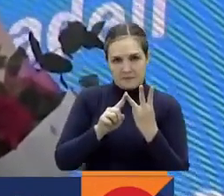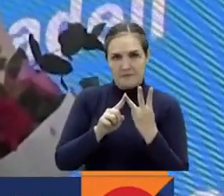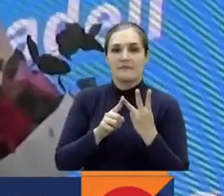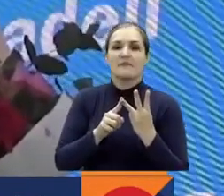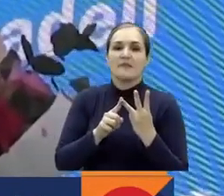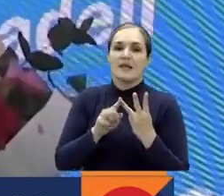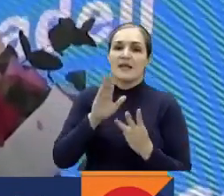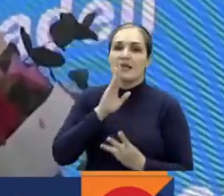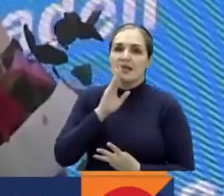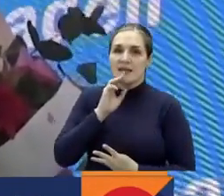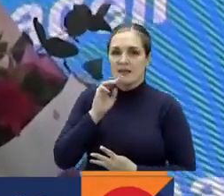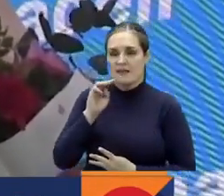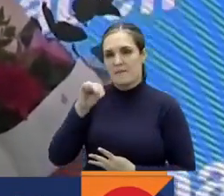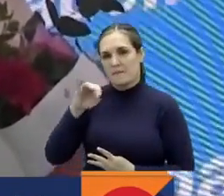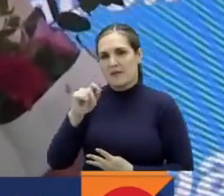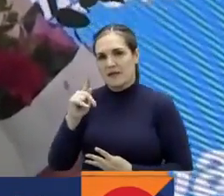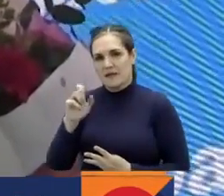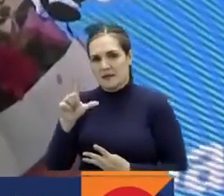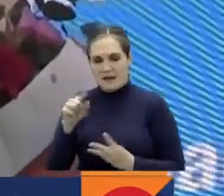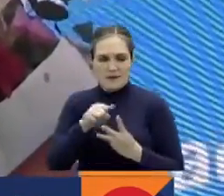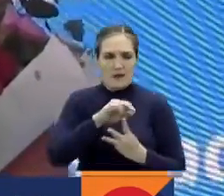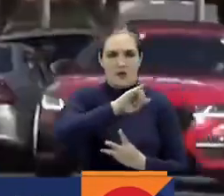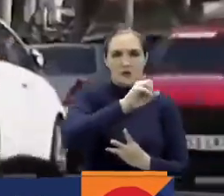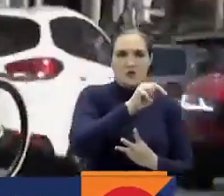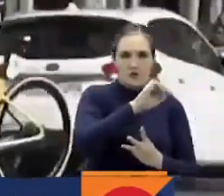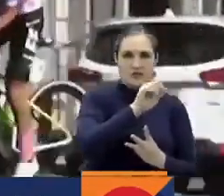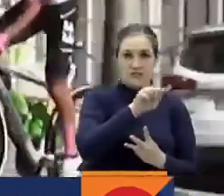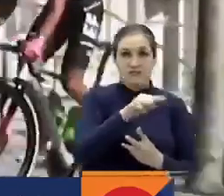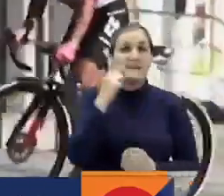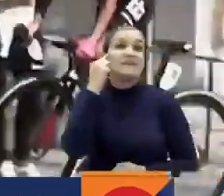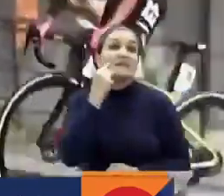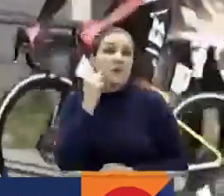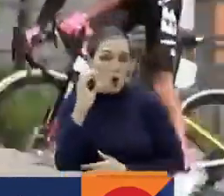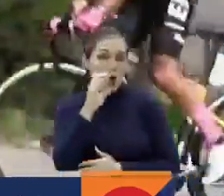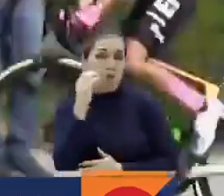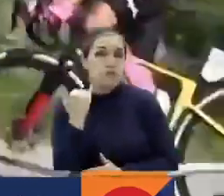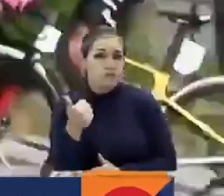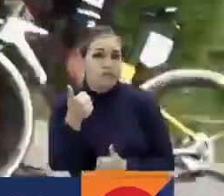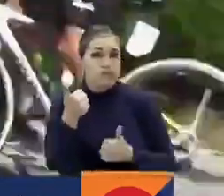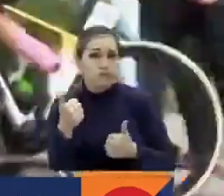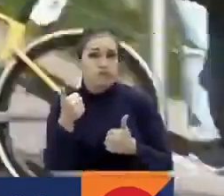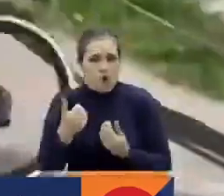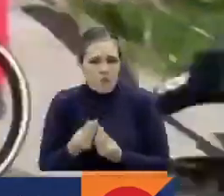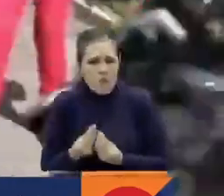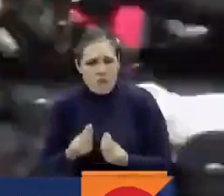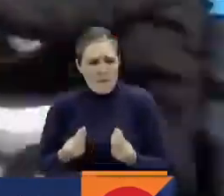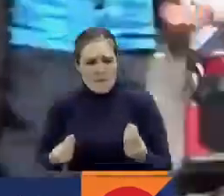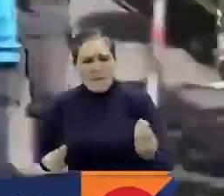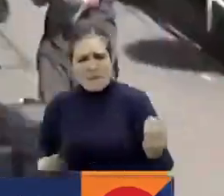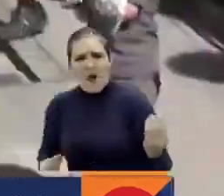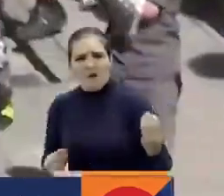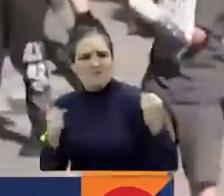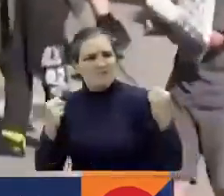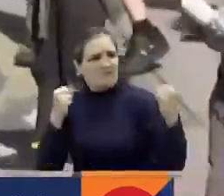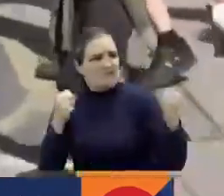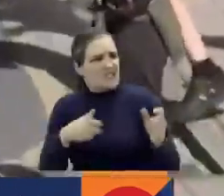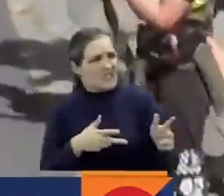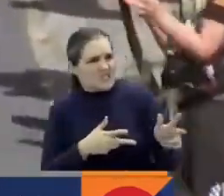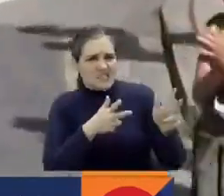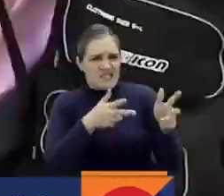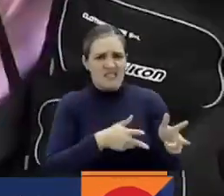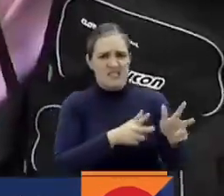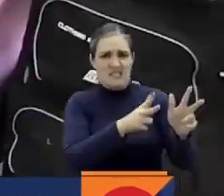vascos Mikel Landa y Jonis Aguirre. Esteban Chávez fue un gran protagonista desde la fuga, siendo un animador de la etapa y